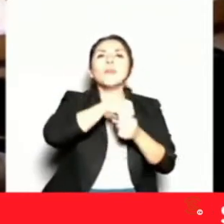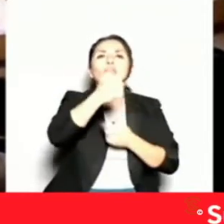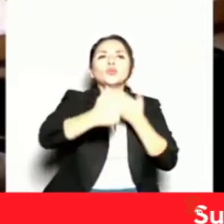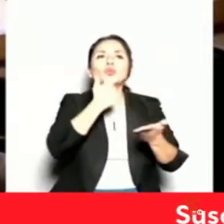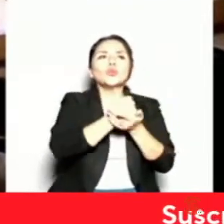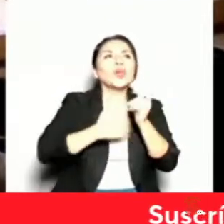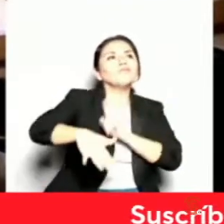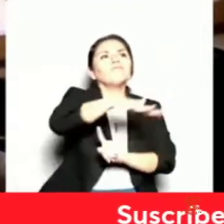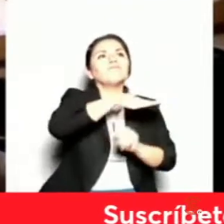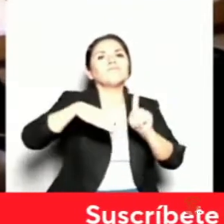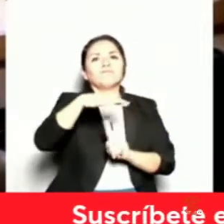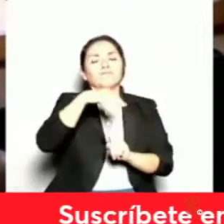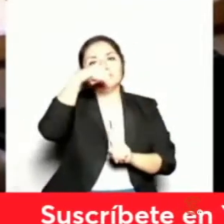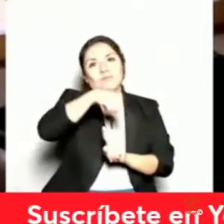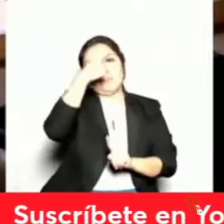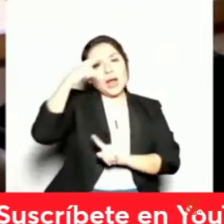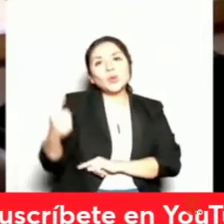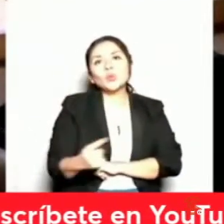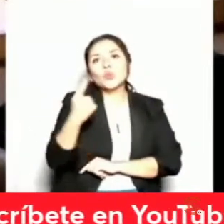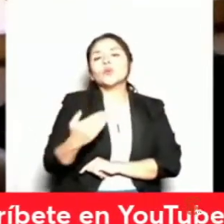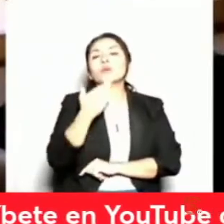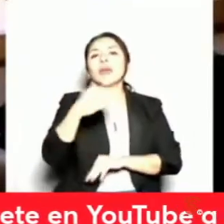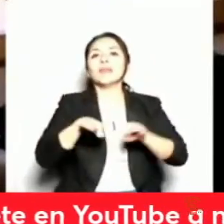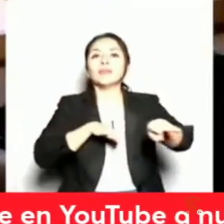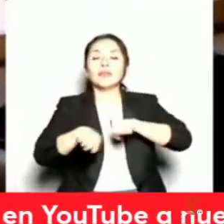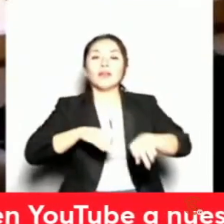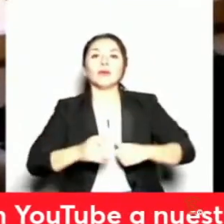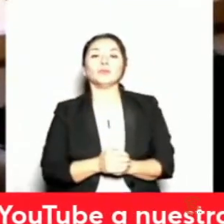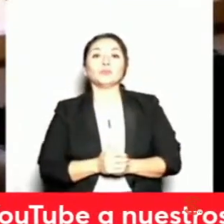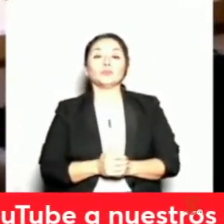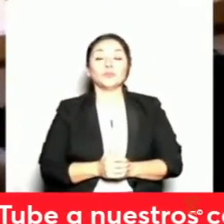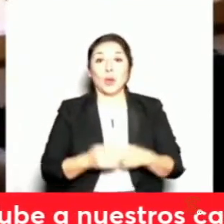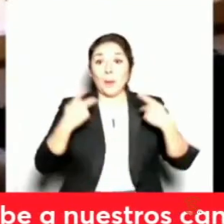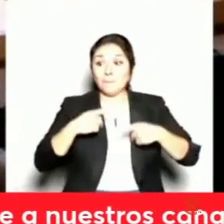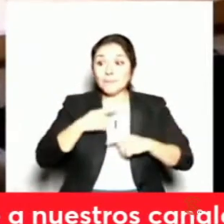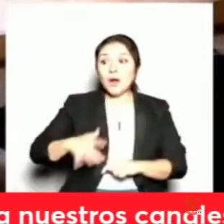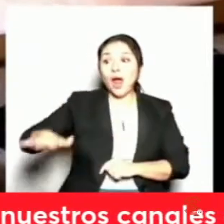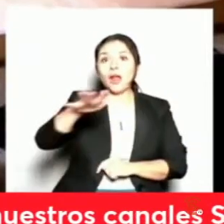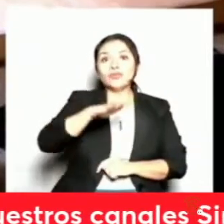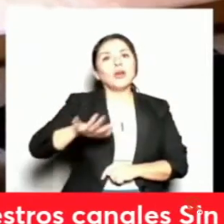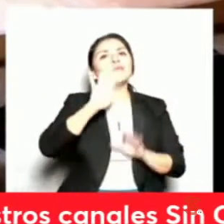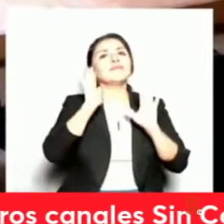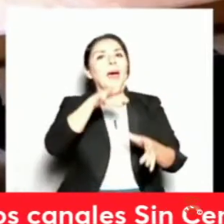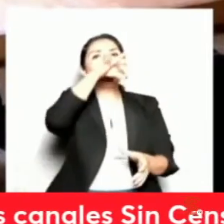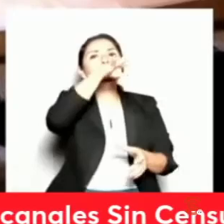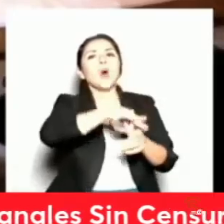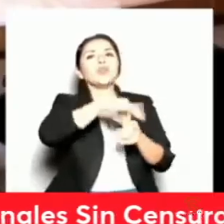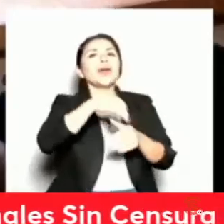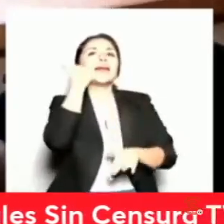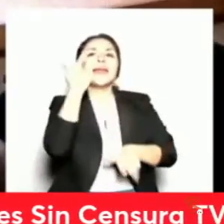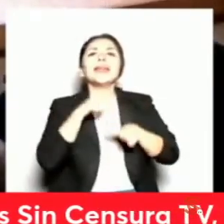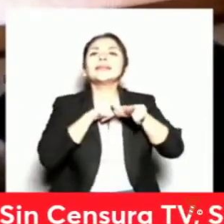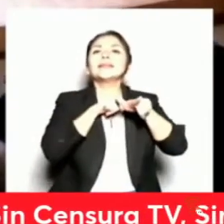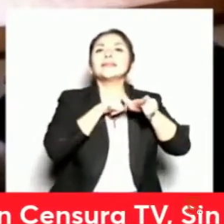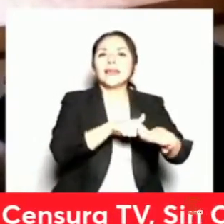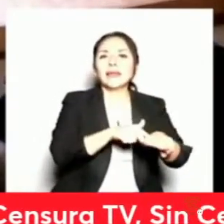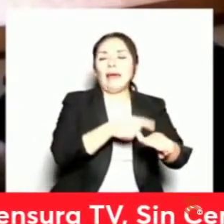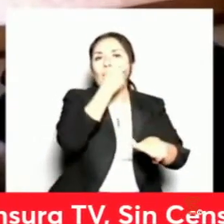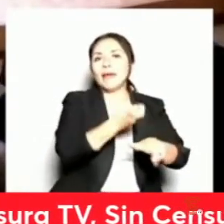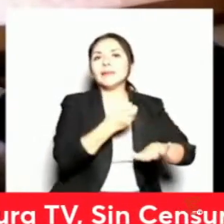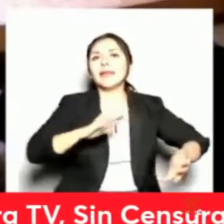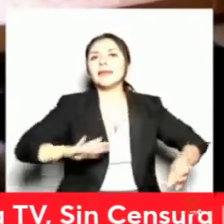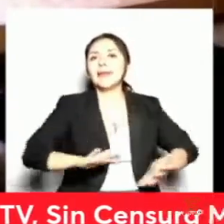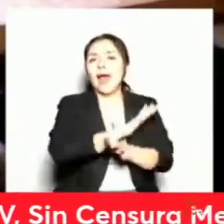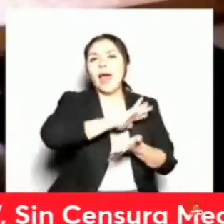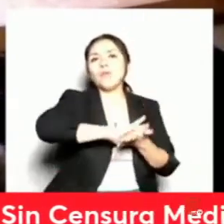de sustentabilidad. El pueblo votó por continuar con esta